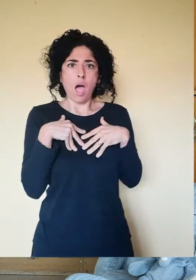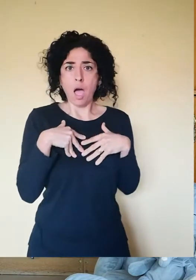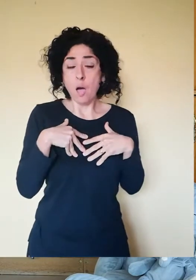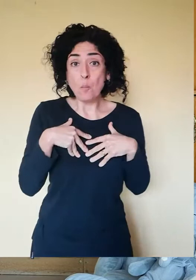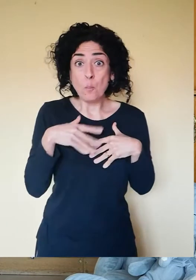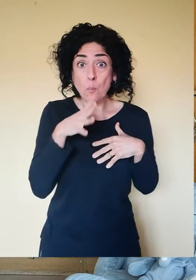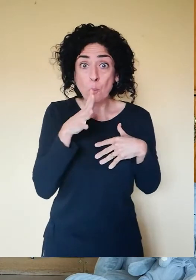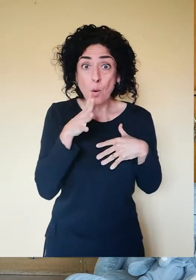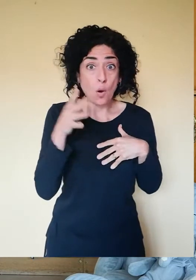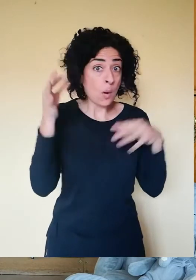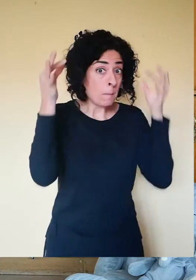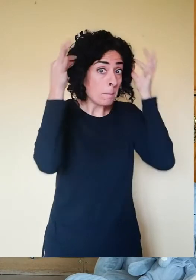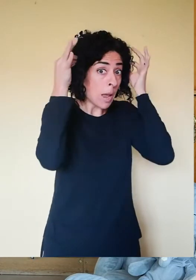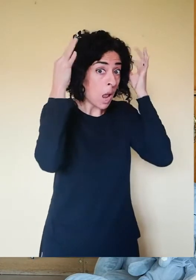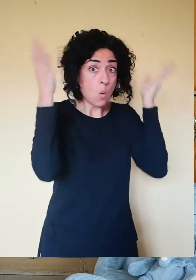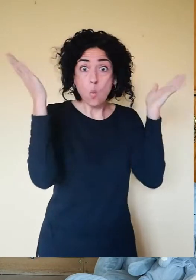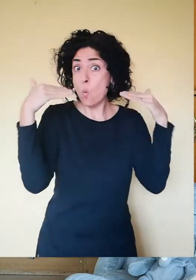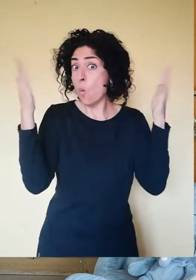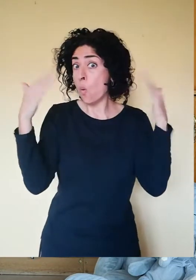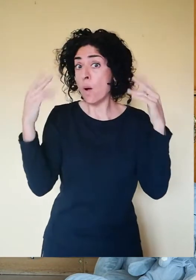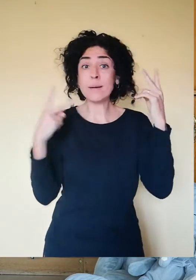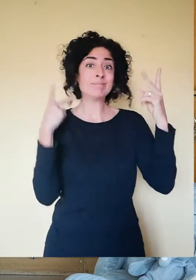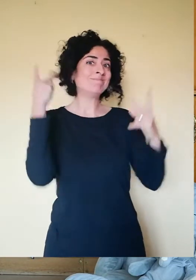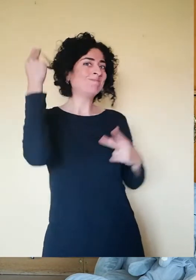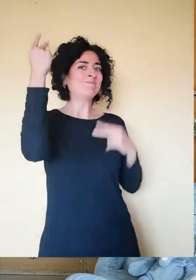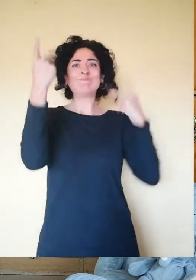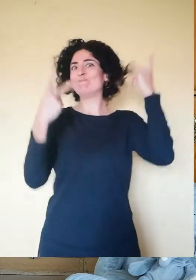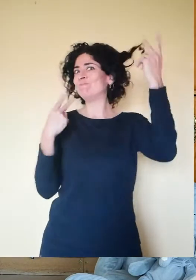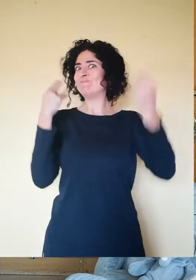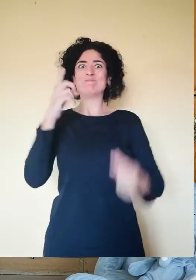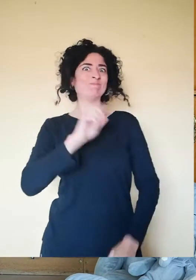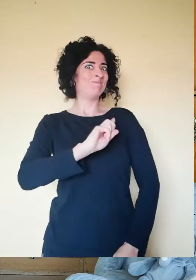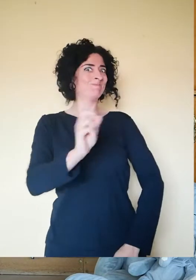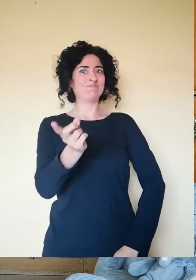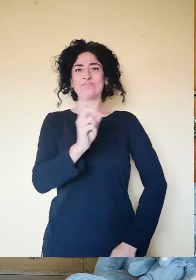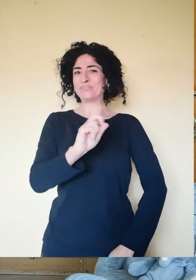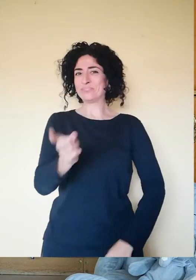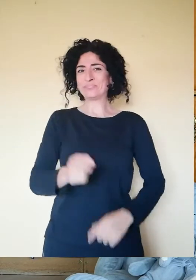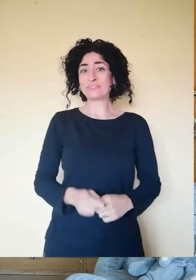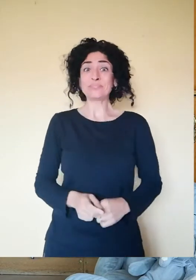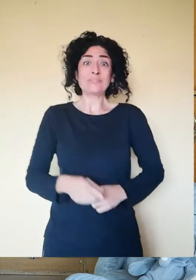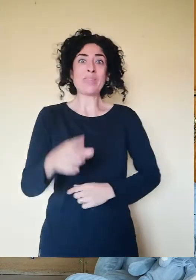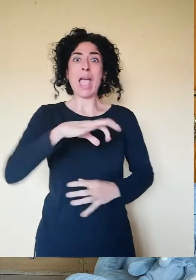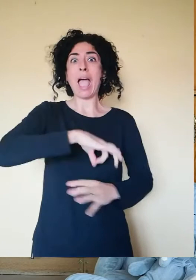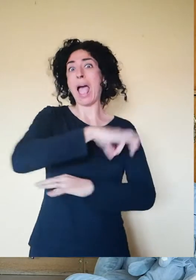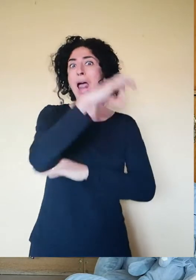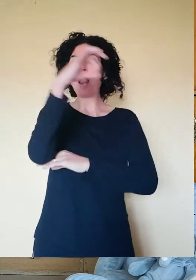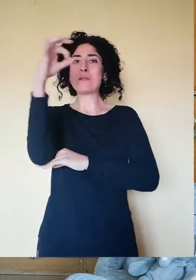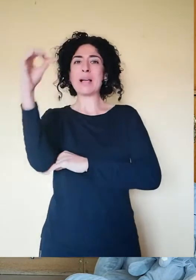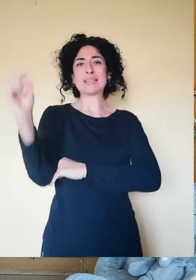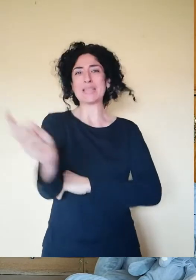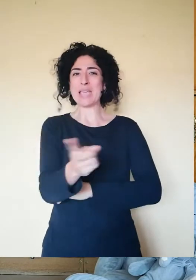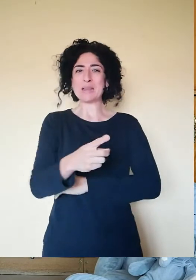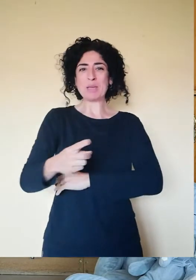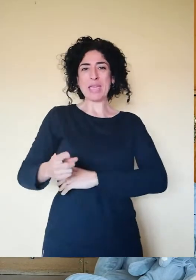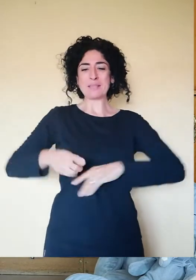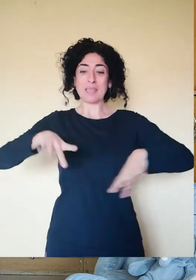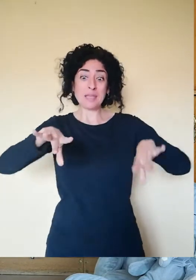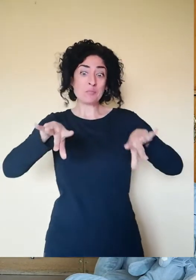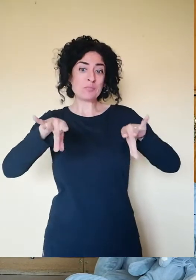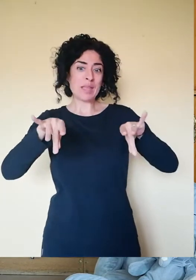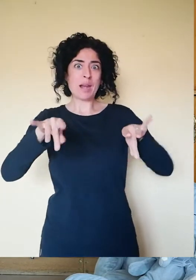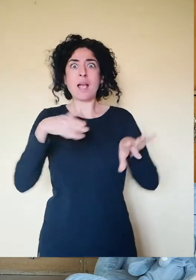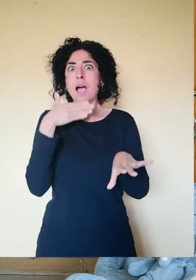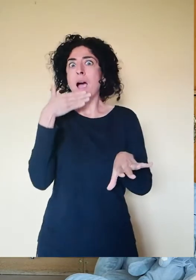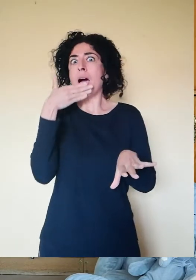sorpresa! Como no tiene pelo, no se lo pudo cortar. Ahí va la serpiente de